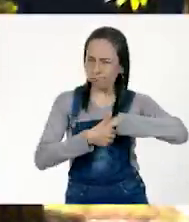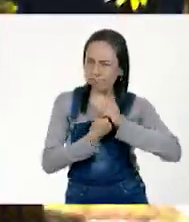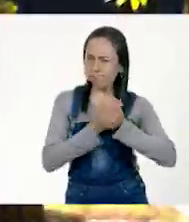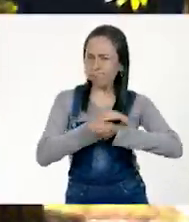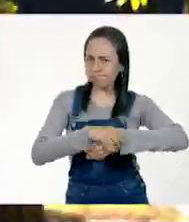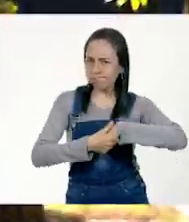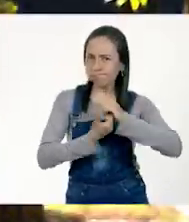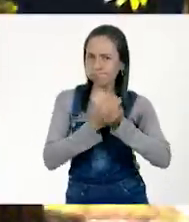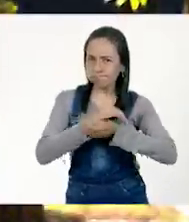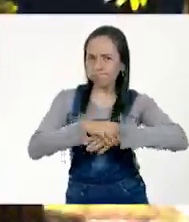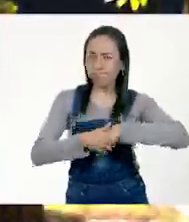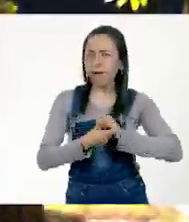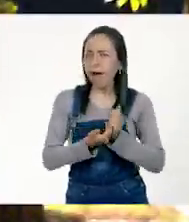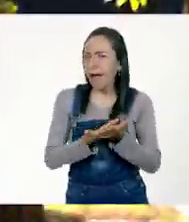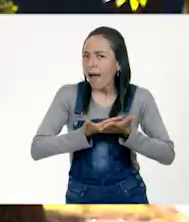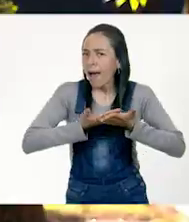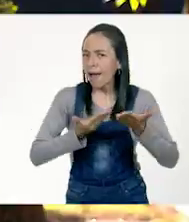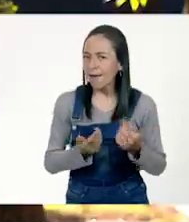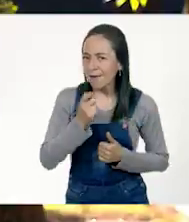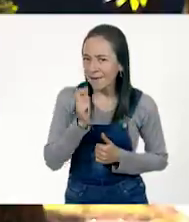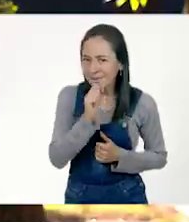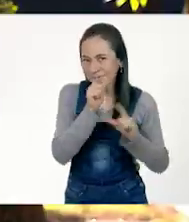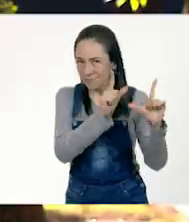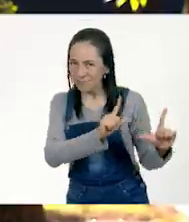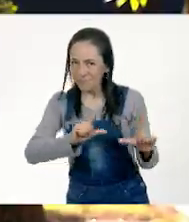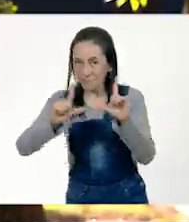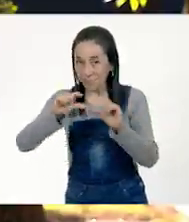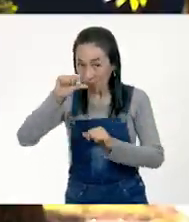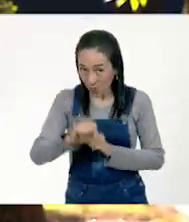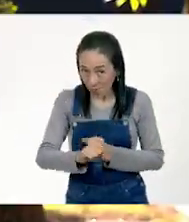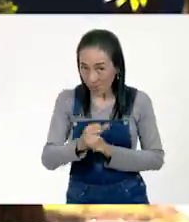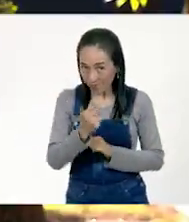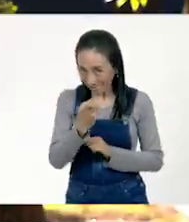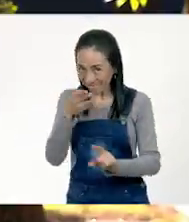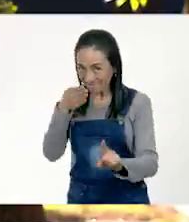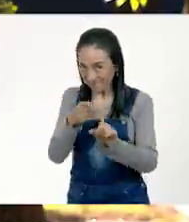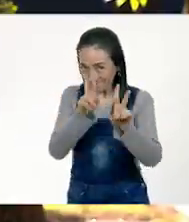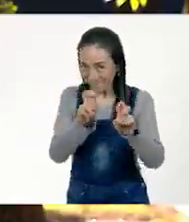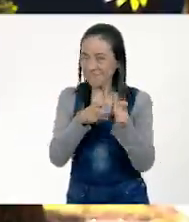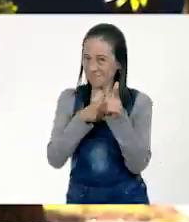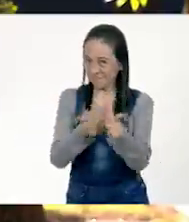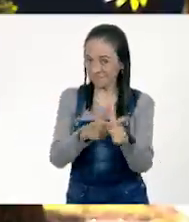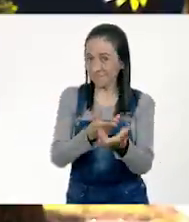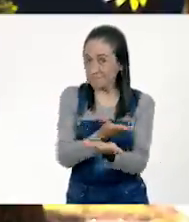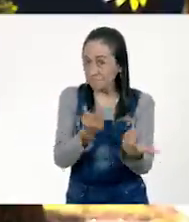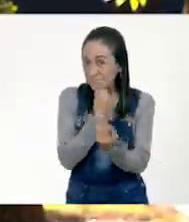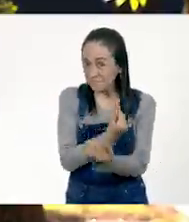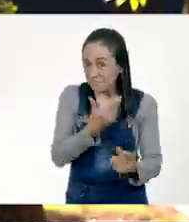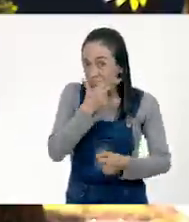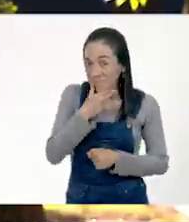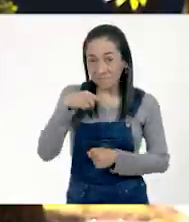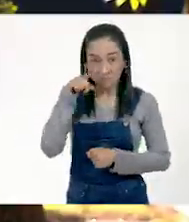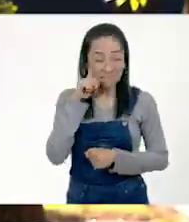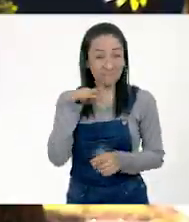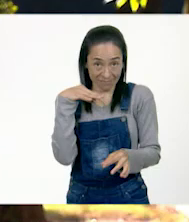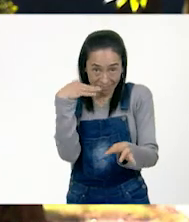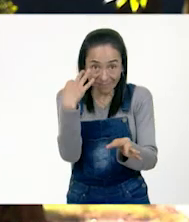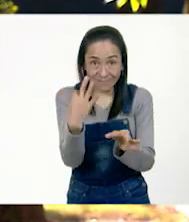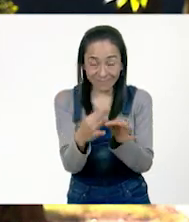es momento de continuar con el programa de hoy. ¿Listas? ¿Listos?